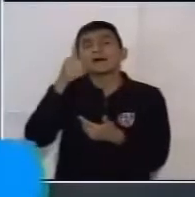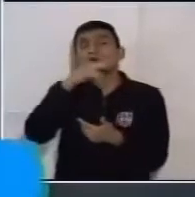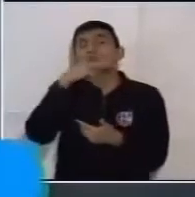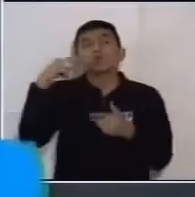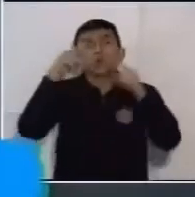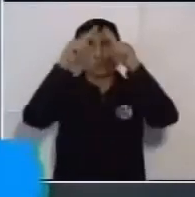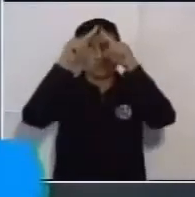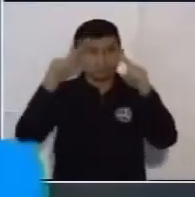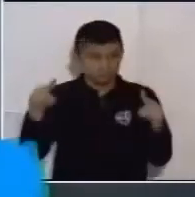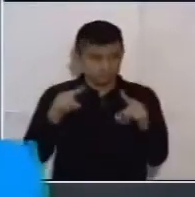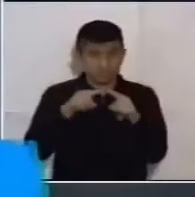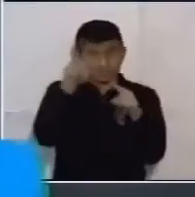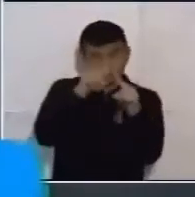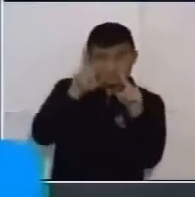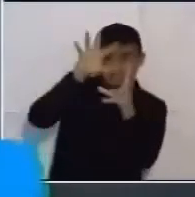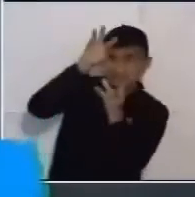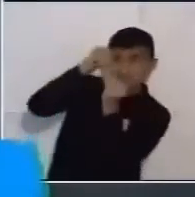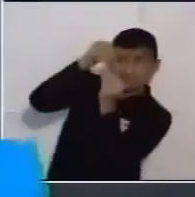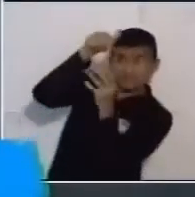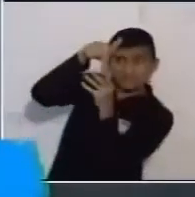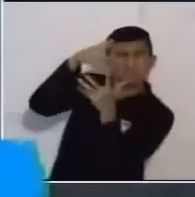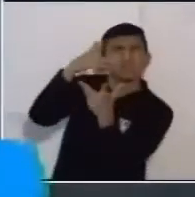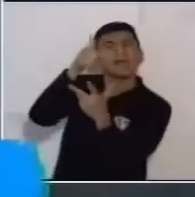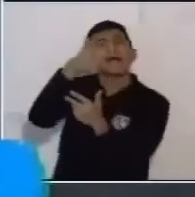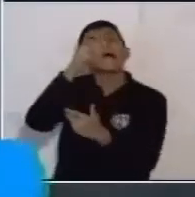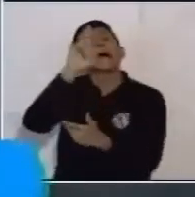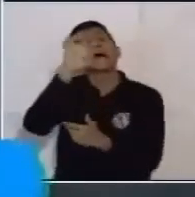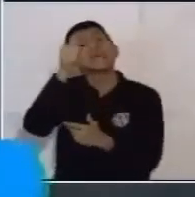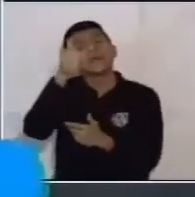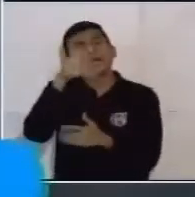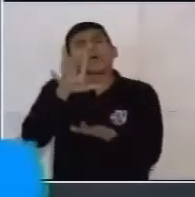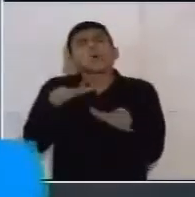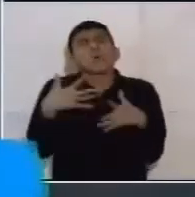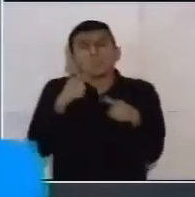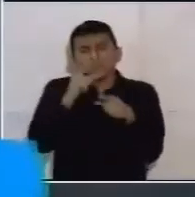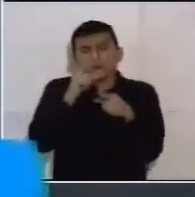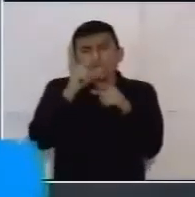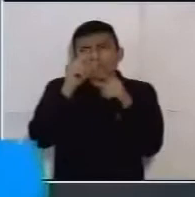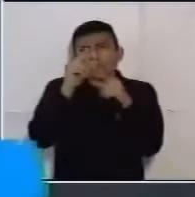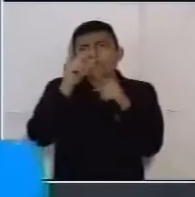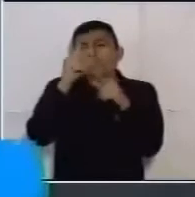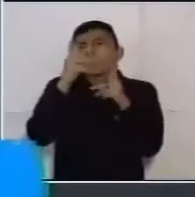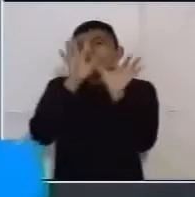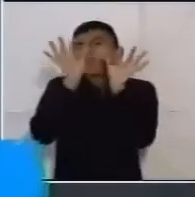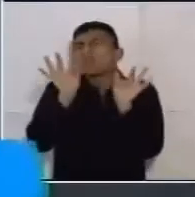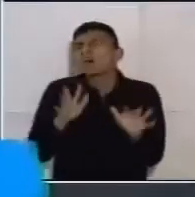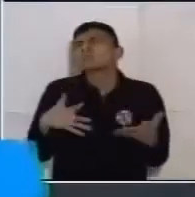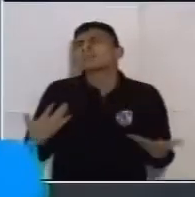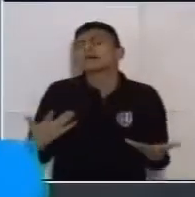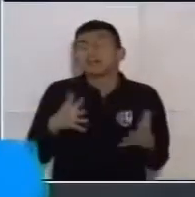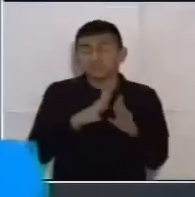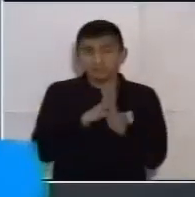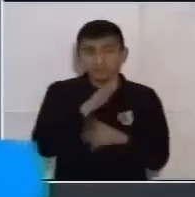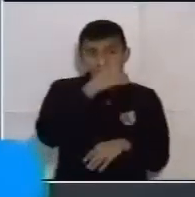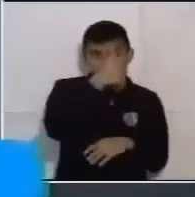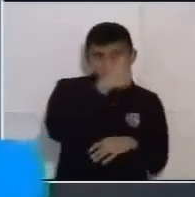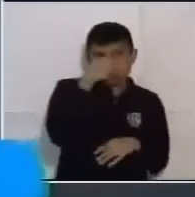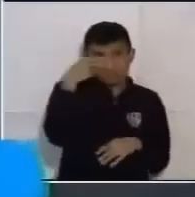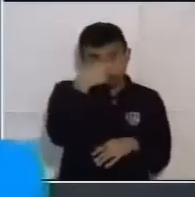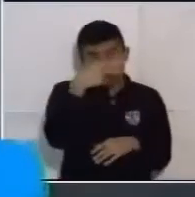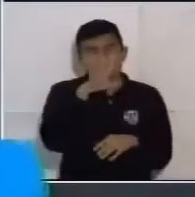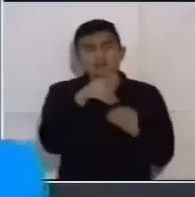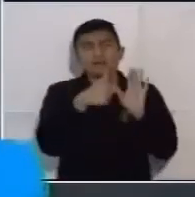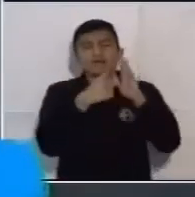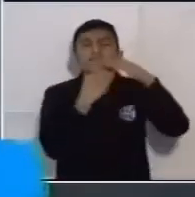figura. ¿Cuál es la fórmula? Apúntenla. Área es igual a base por